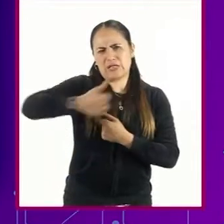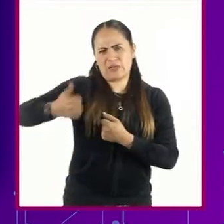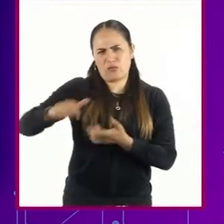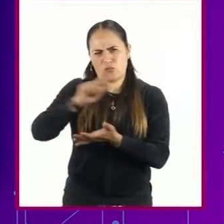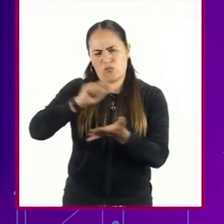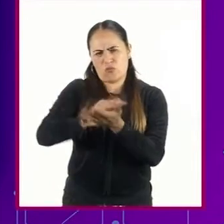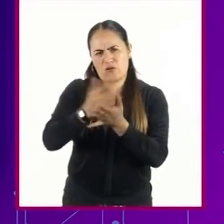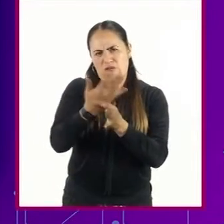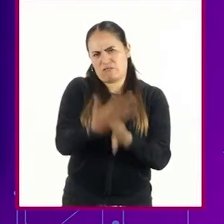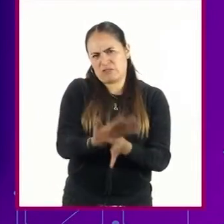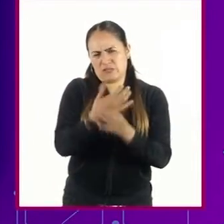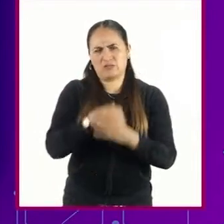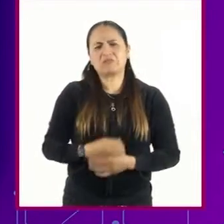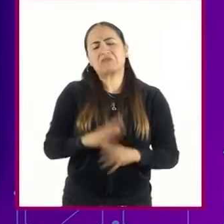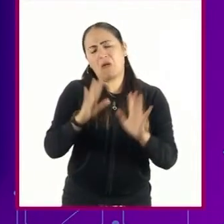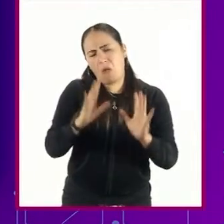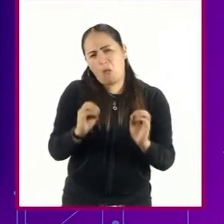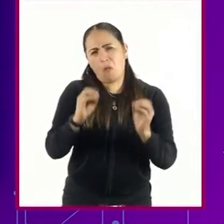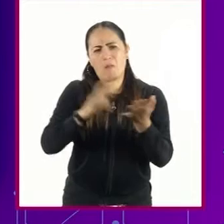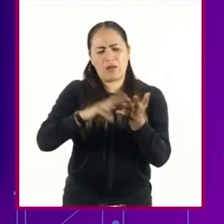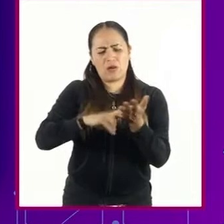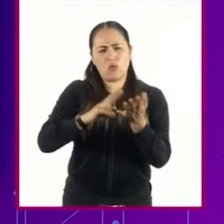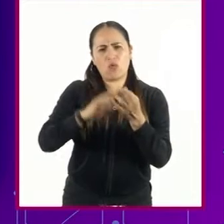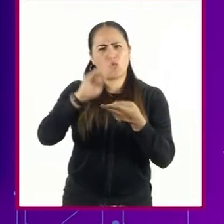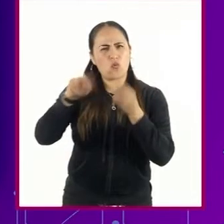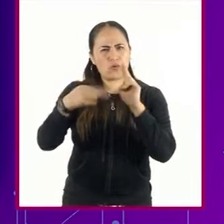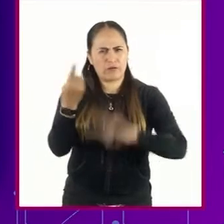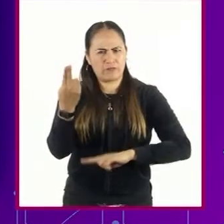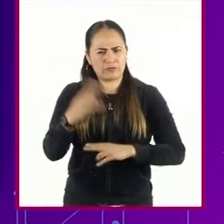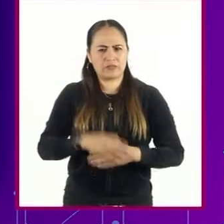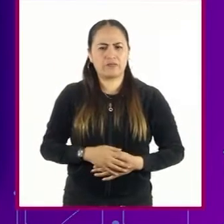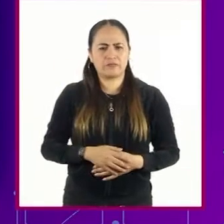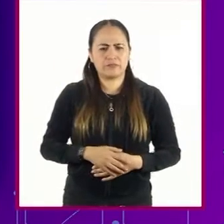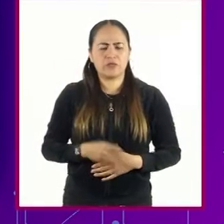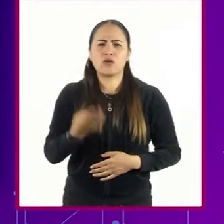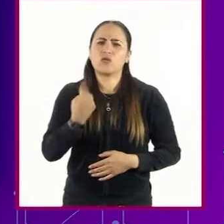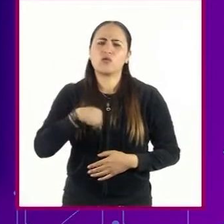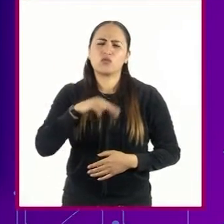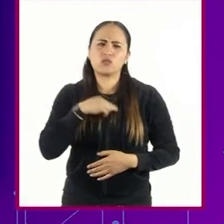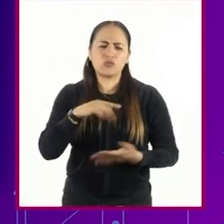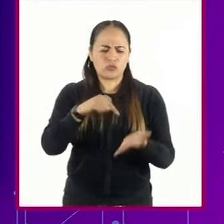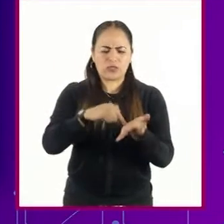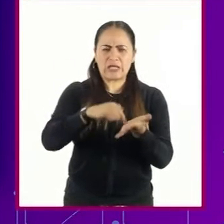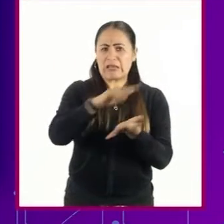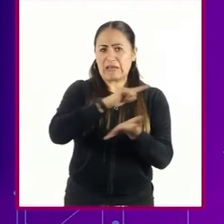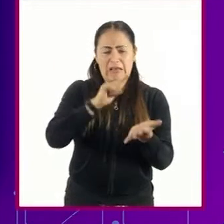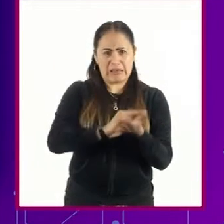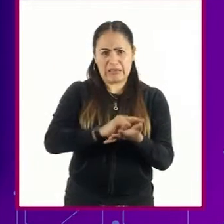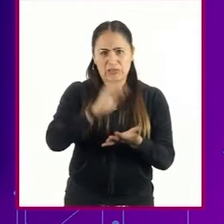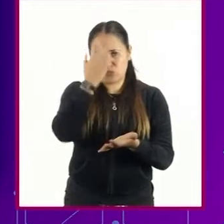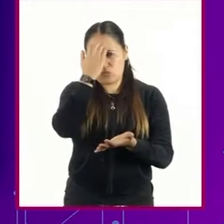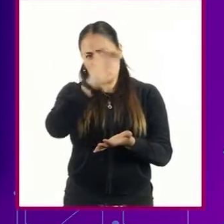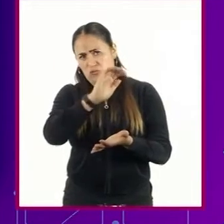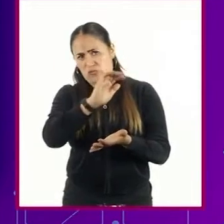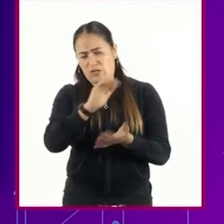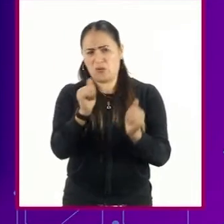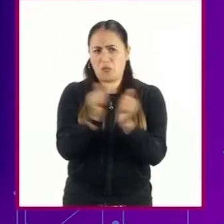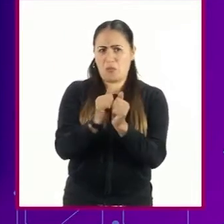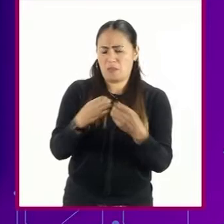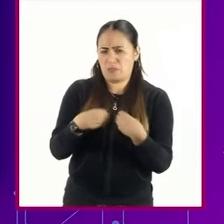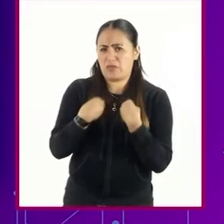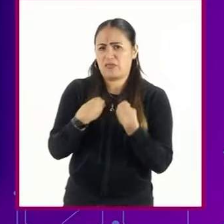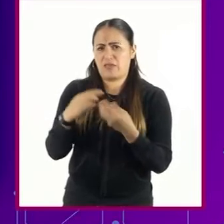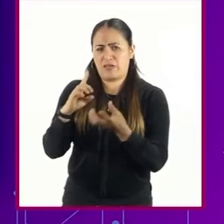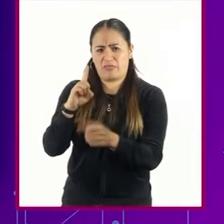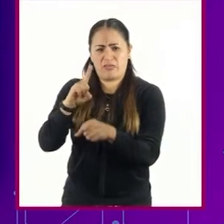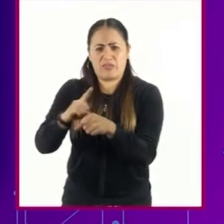son considerados un tanto universales, ¿no? ¿Cómo relacionar las leyes que muchos desconocemos con la vida diaria?